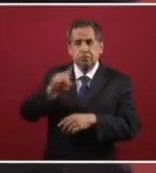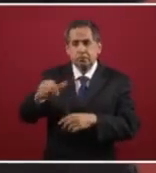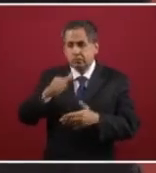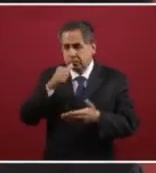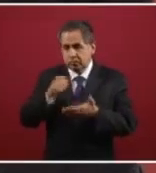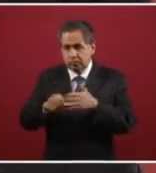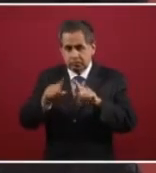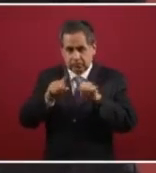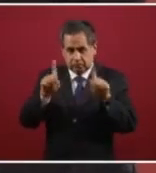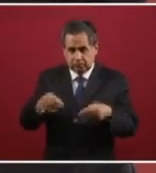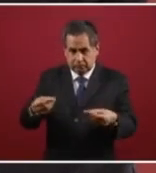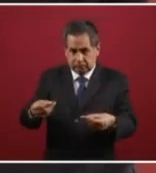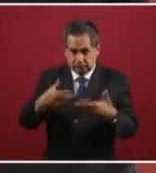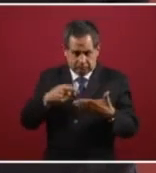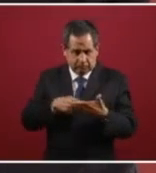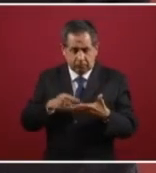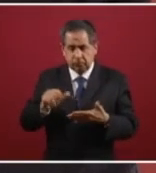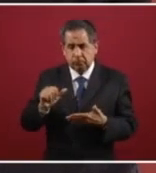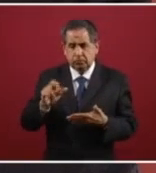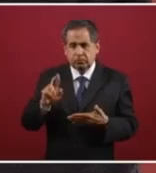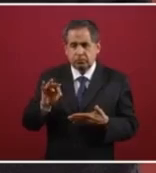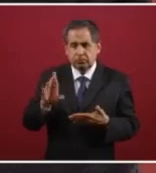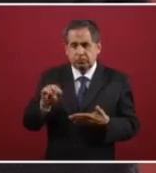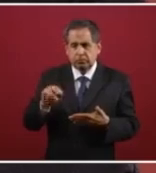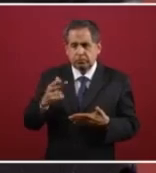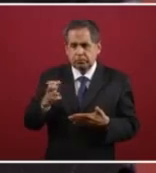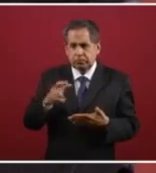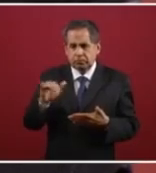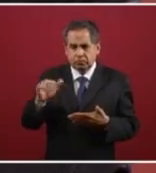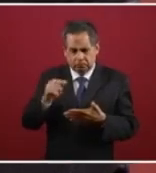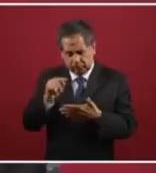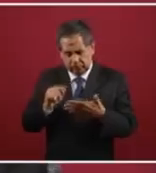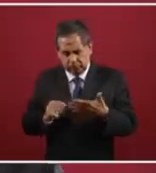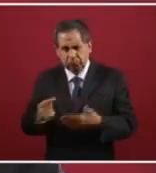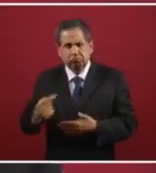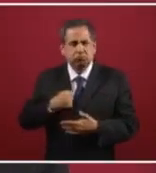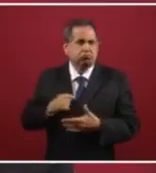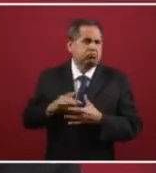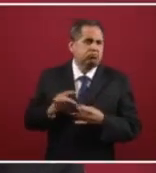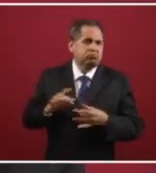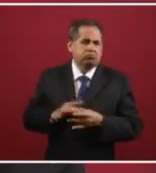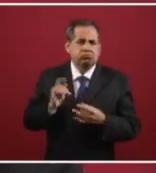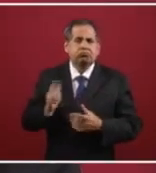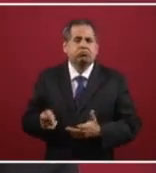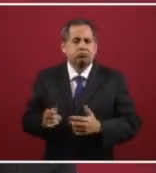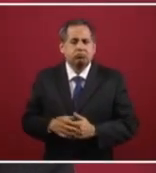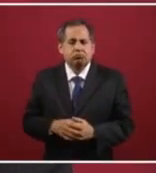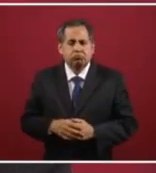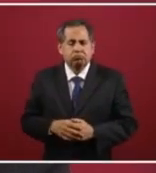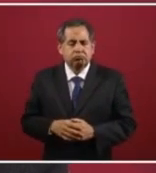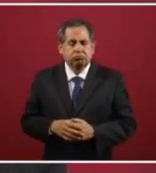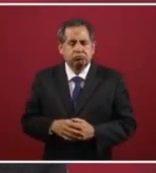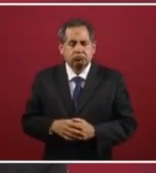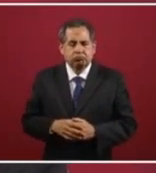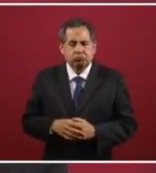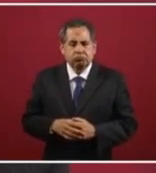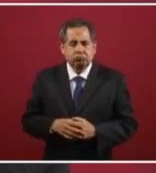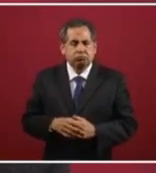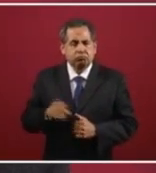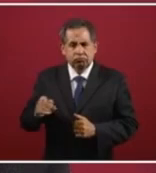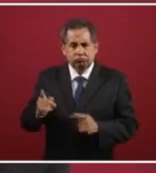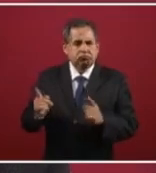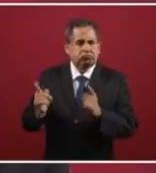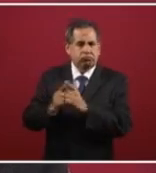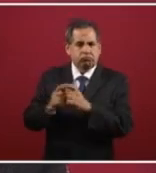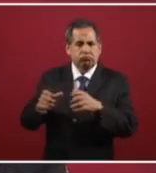nota Arturo Herrera explicándome que se había